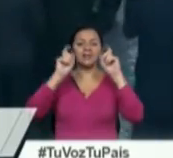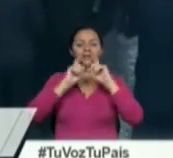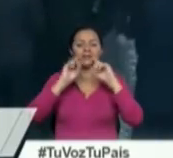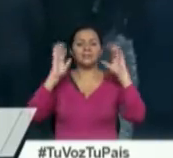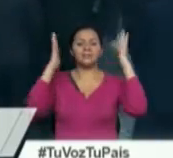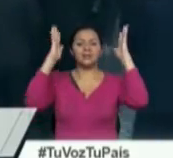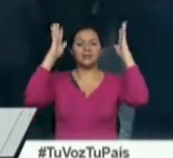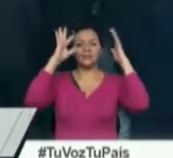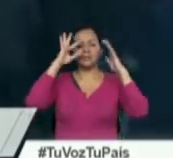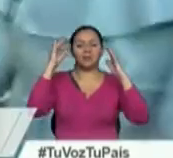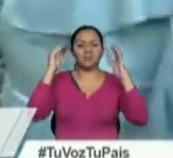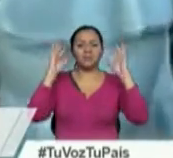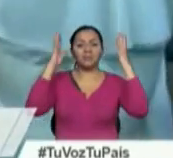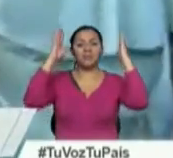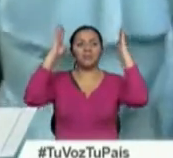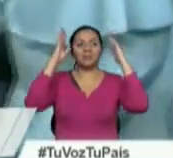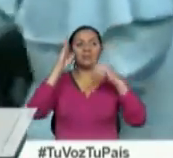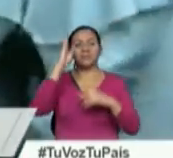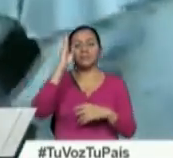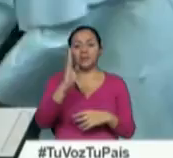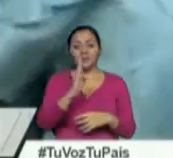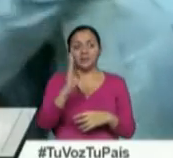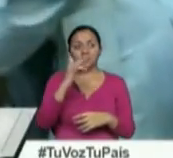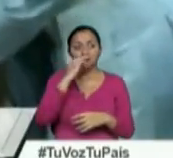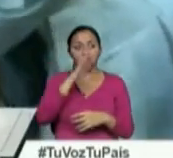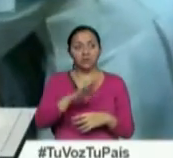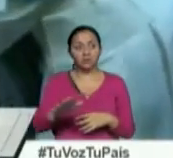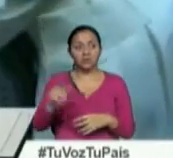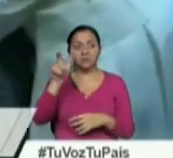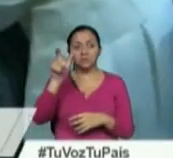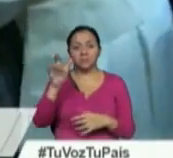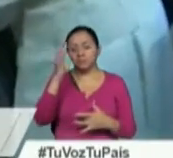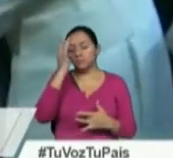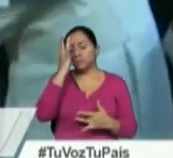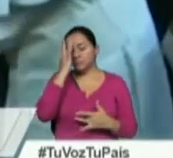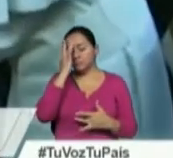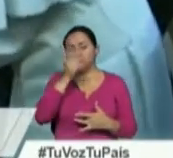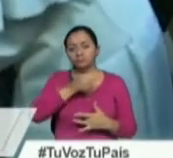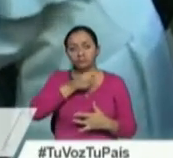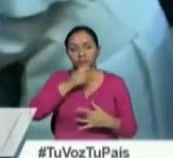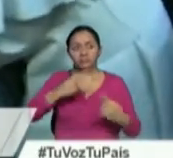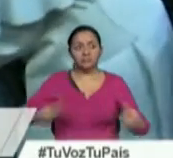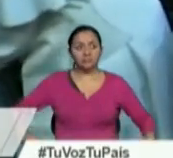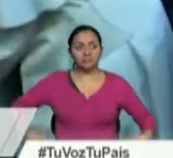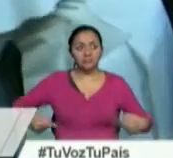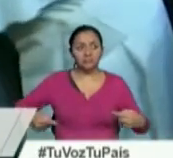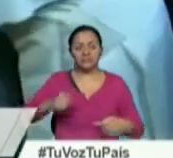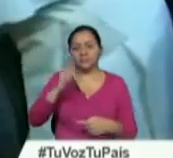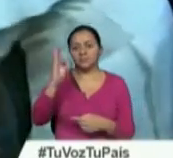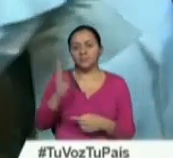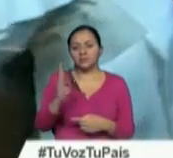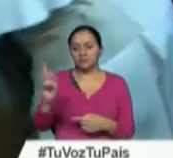Papa! Bendijo a niños, así como a personas enfermas y ancianos en sillas de ruedas.